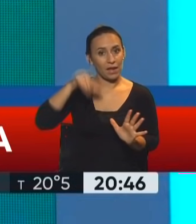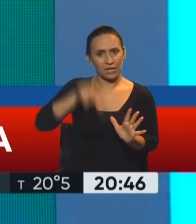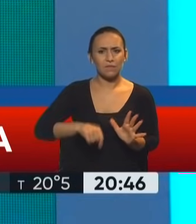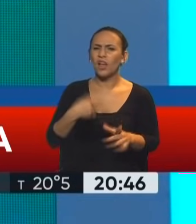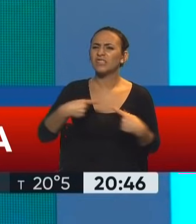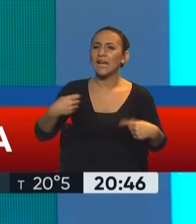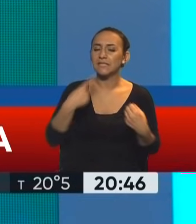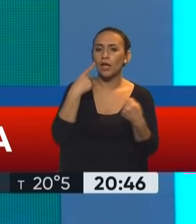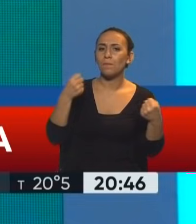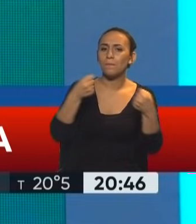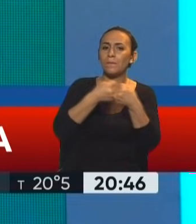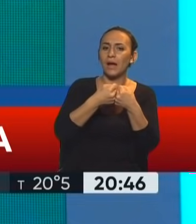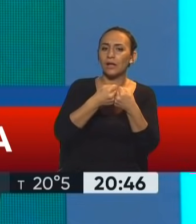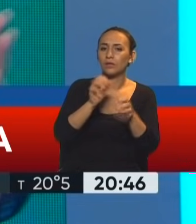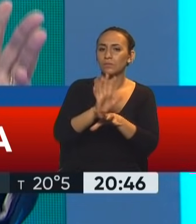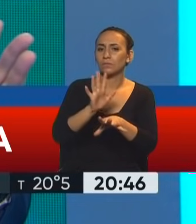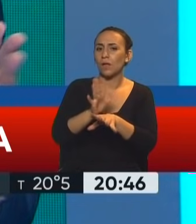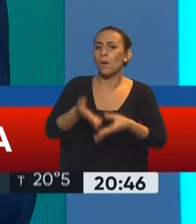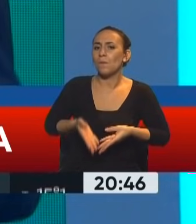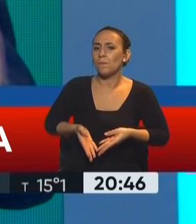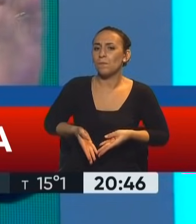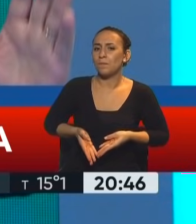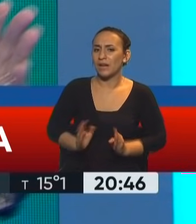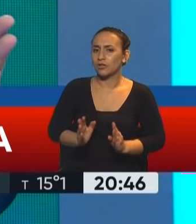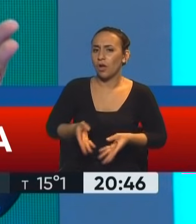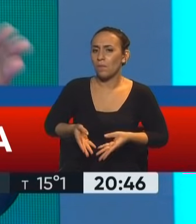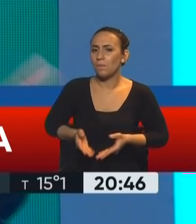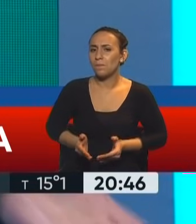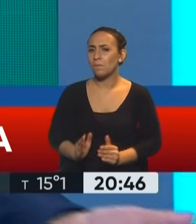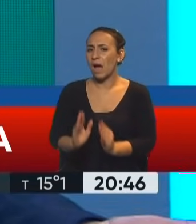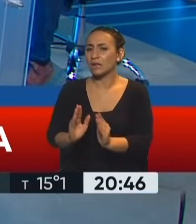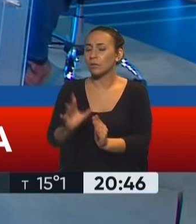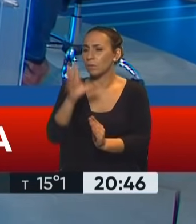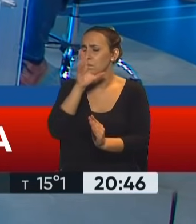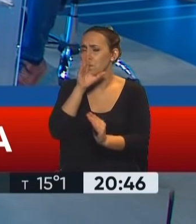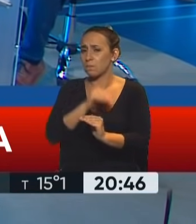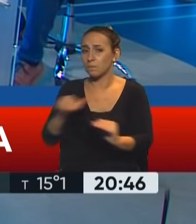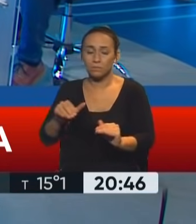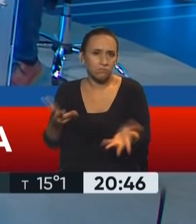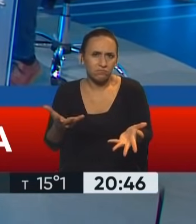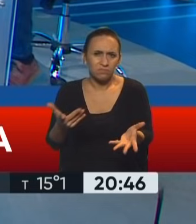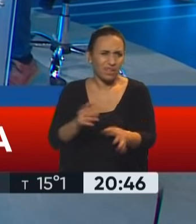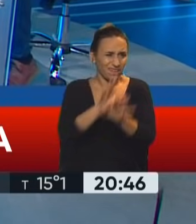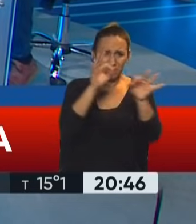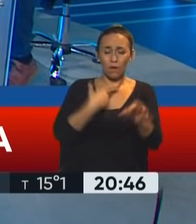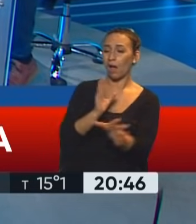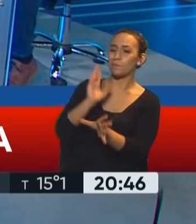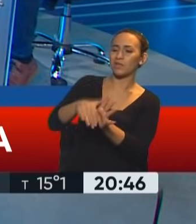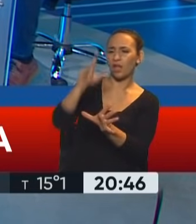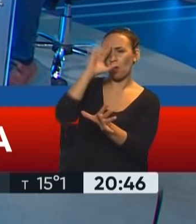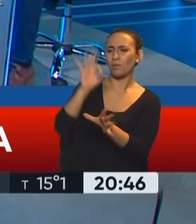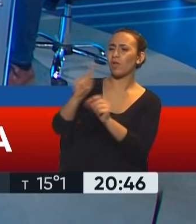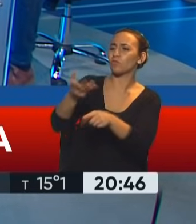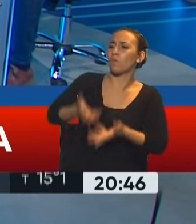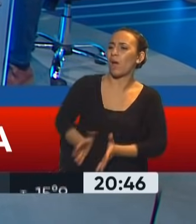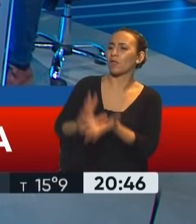pacto de silencio? Parto en silencio. Parto en silencio. Que tengo un parto en silencio. Nadie tiene que opinar del parto de nadie, chicos, ni de la primera dama ni de